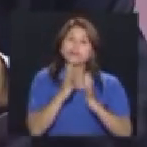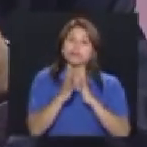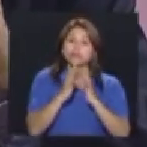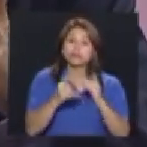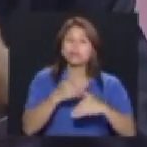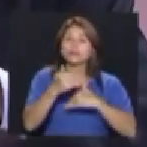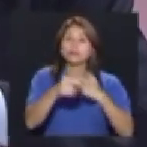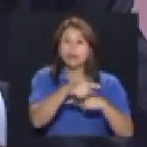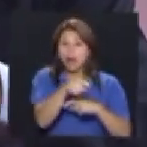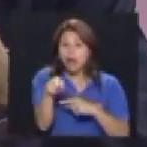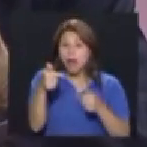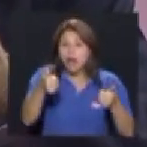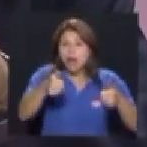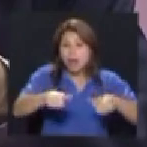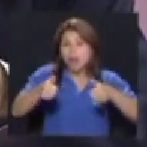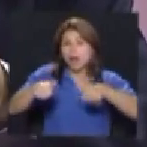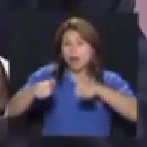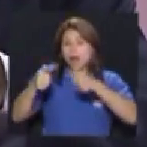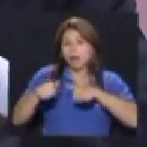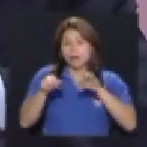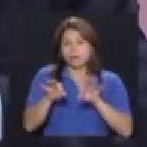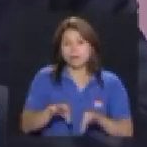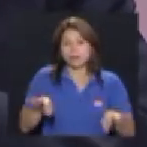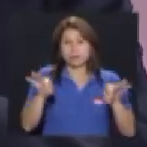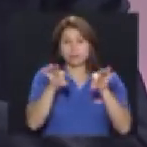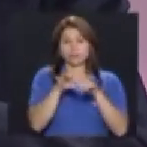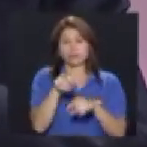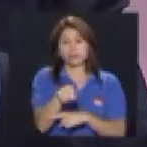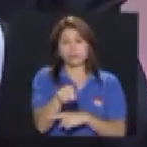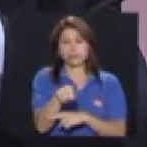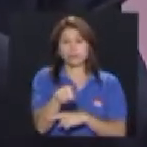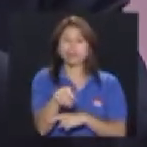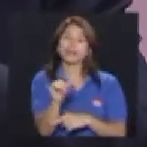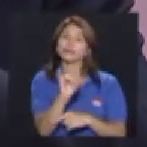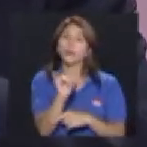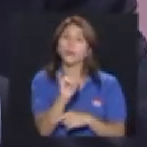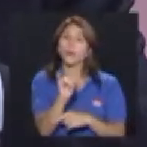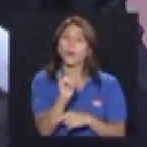fundamentales. Son como partes que de alguna forma